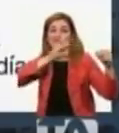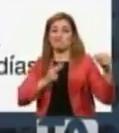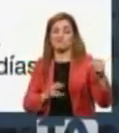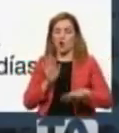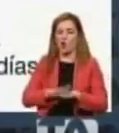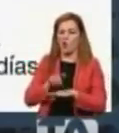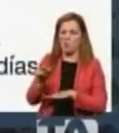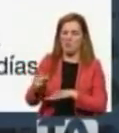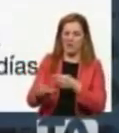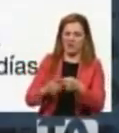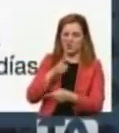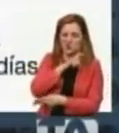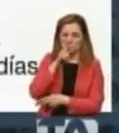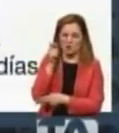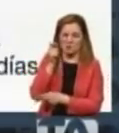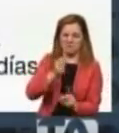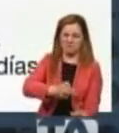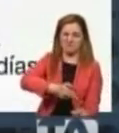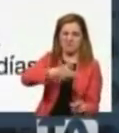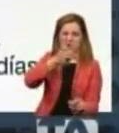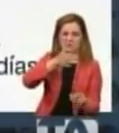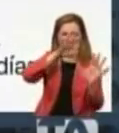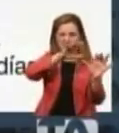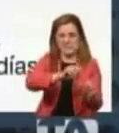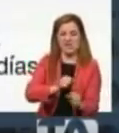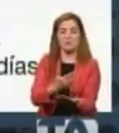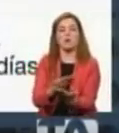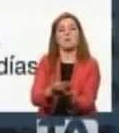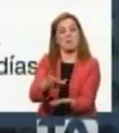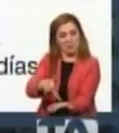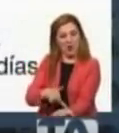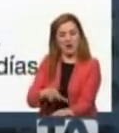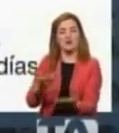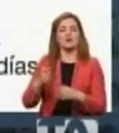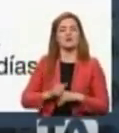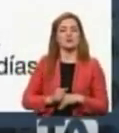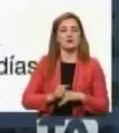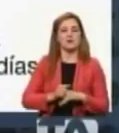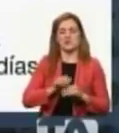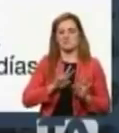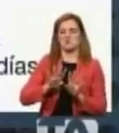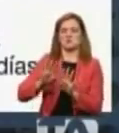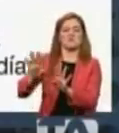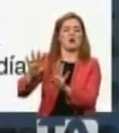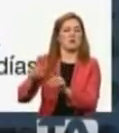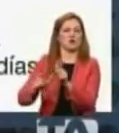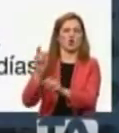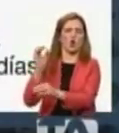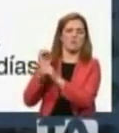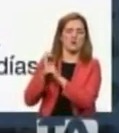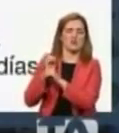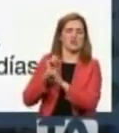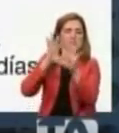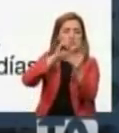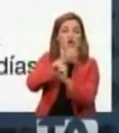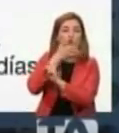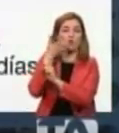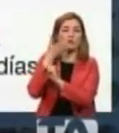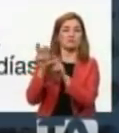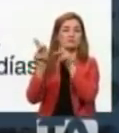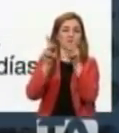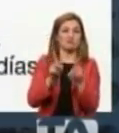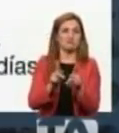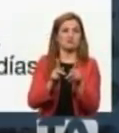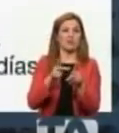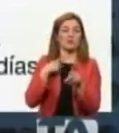de narcotráfico, homicidios, extorsión, desplazamiento forzado, secuestros. Avanzamos en plan de